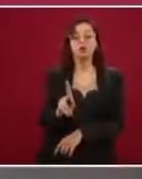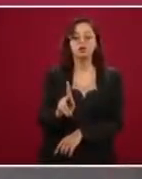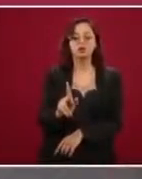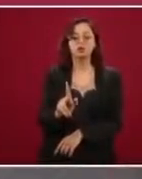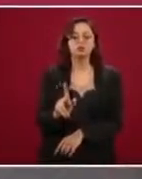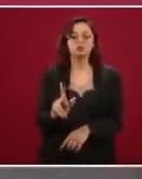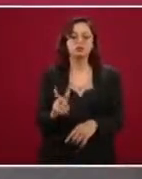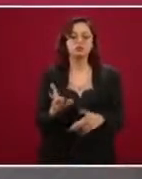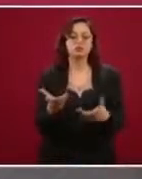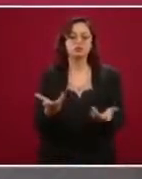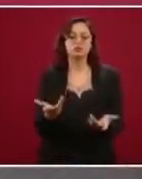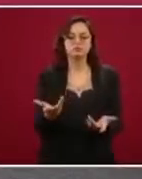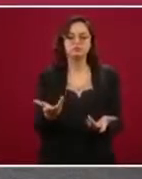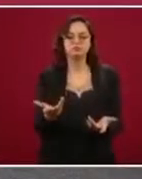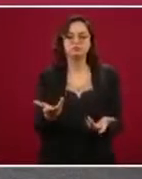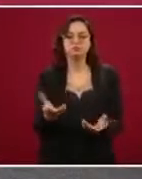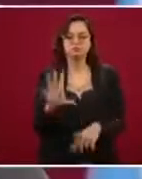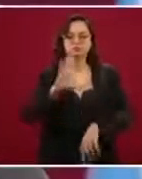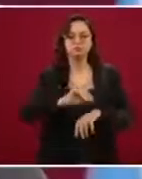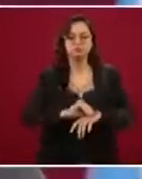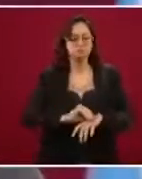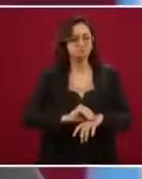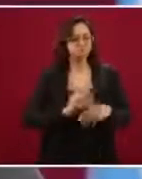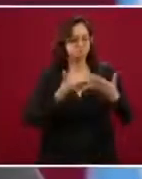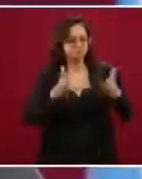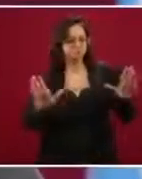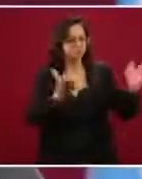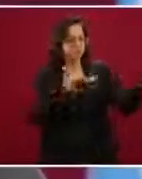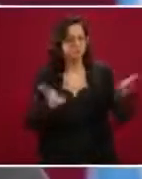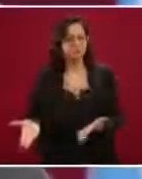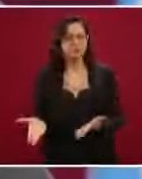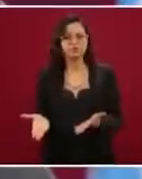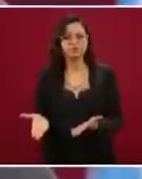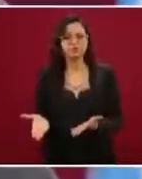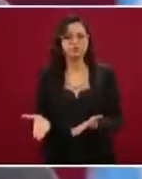le abrieron las puertas para que